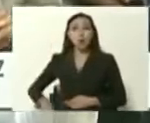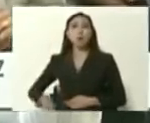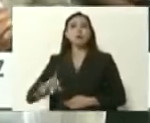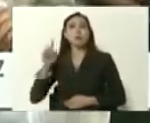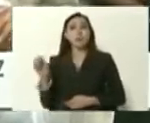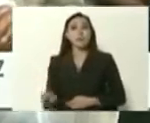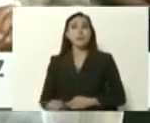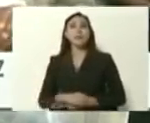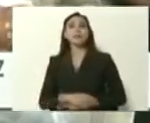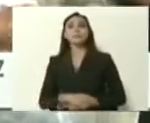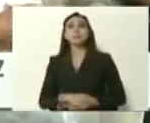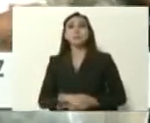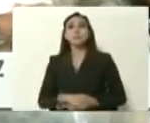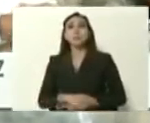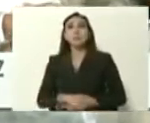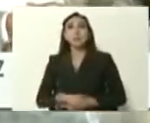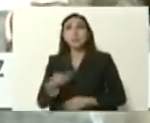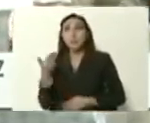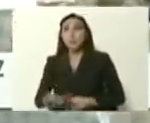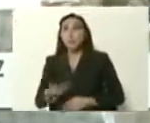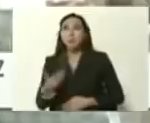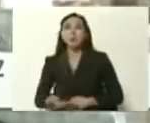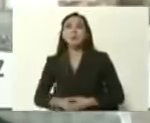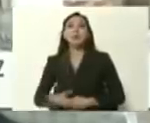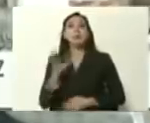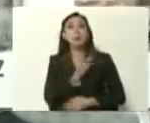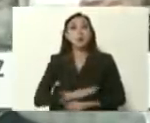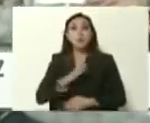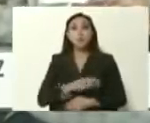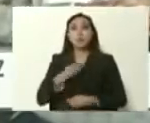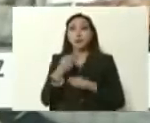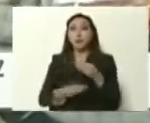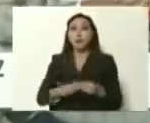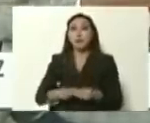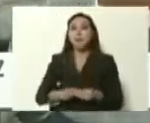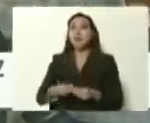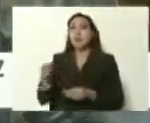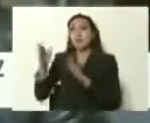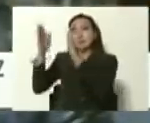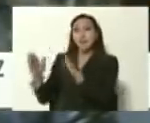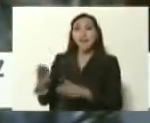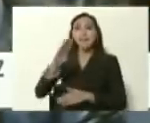evangélica y que también forma parte de esta comisión de diálogo, el pastor Javier Bertucci.